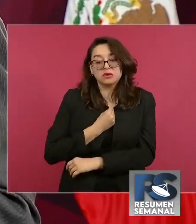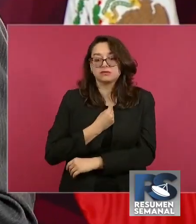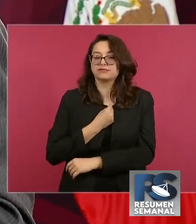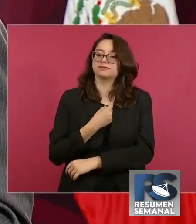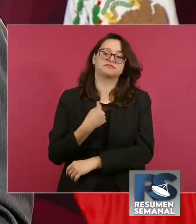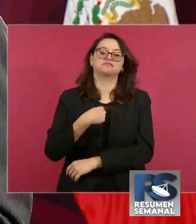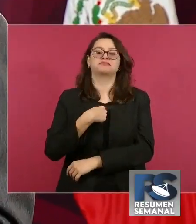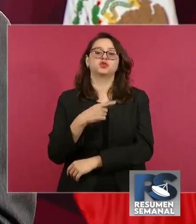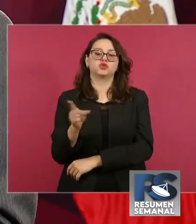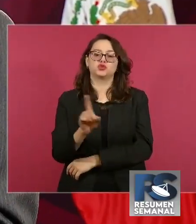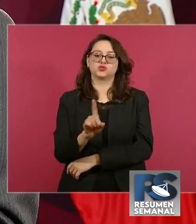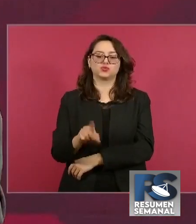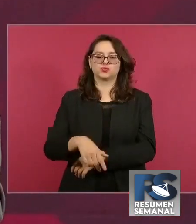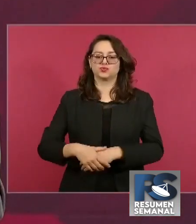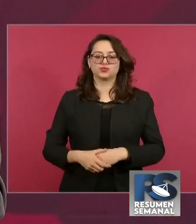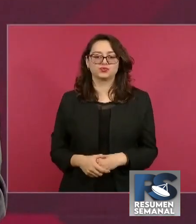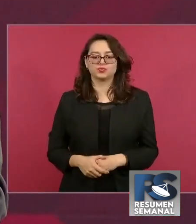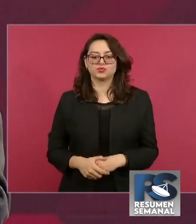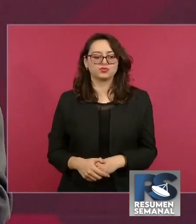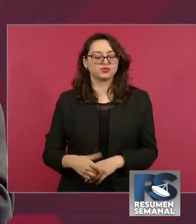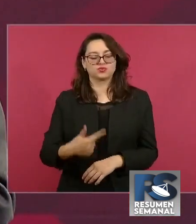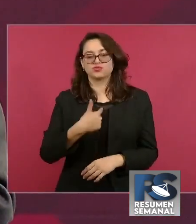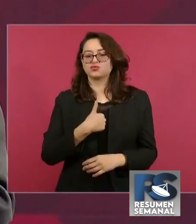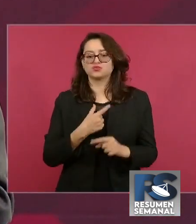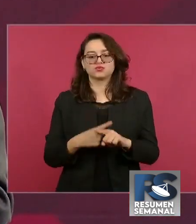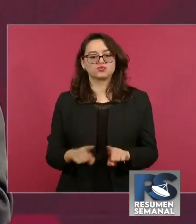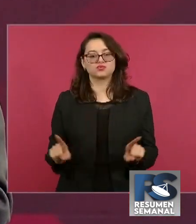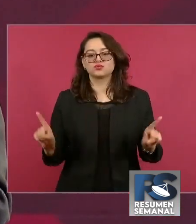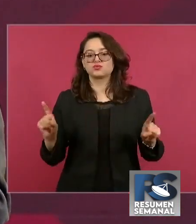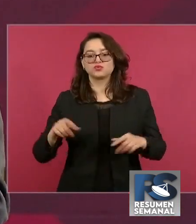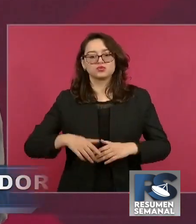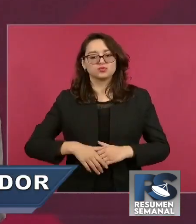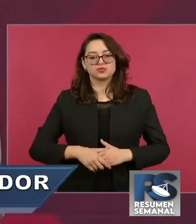Pero sí hay que limpiar el Poder Judicial.